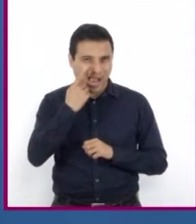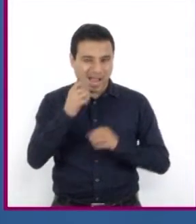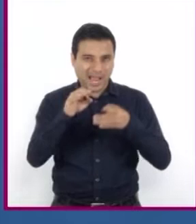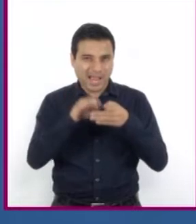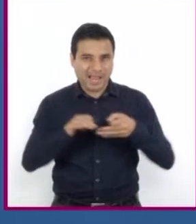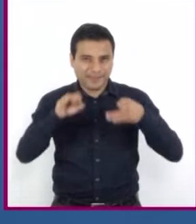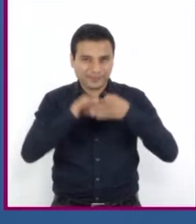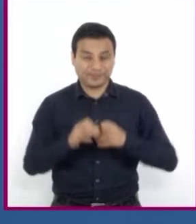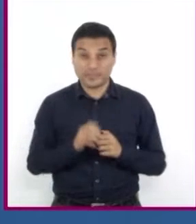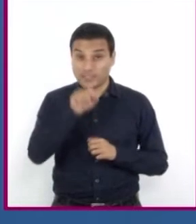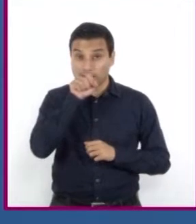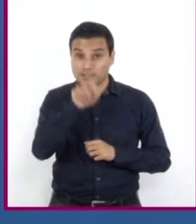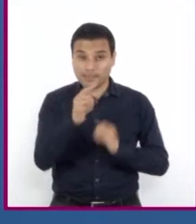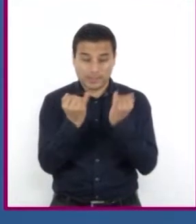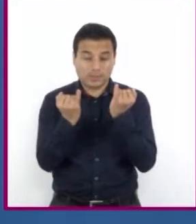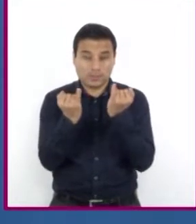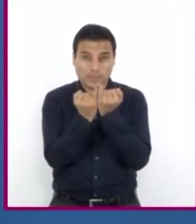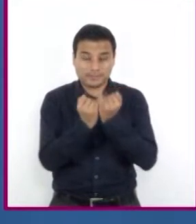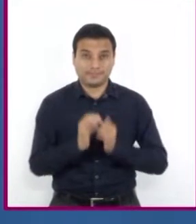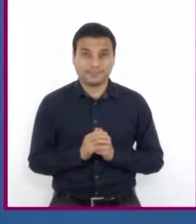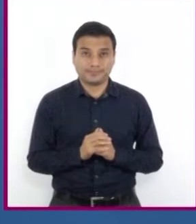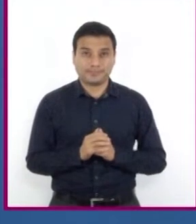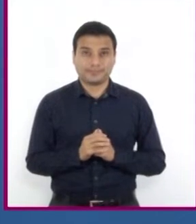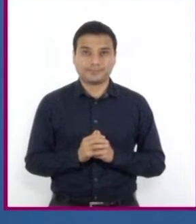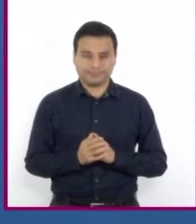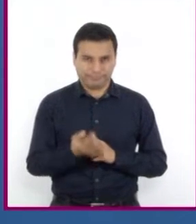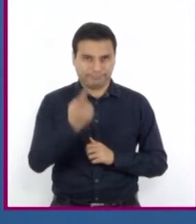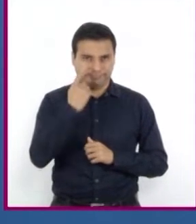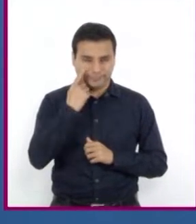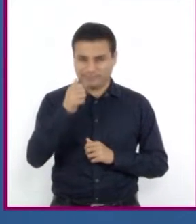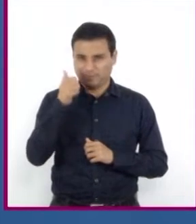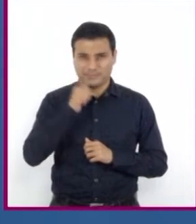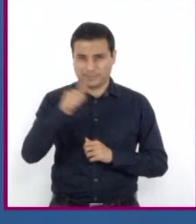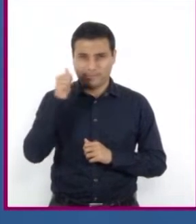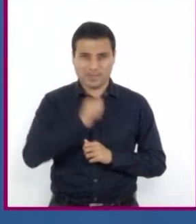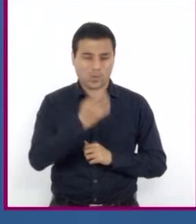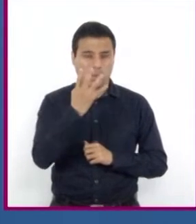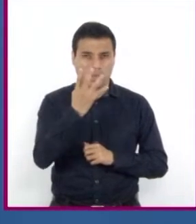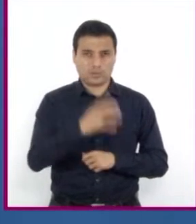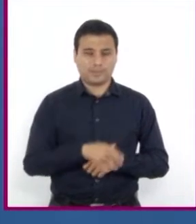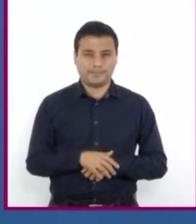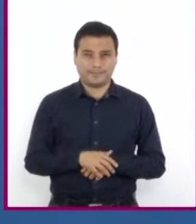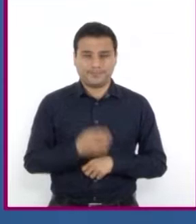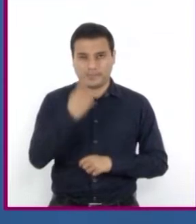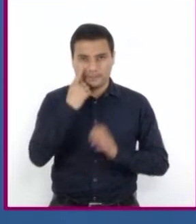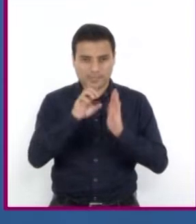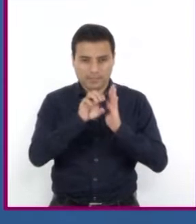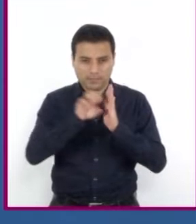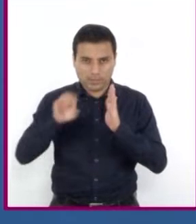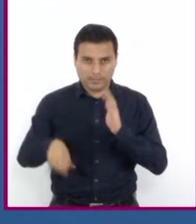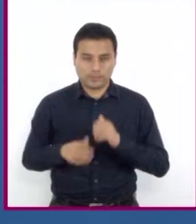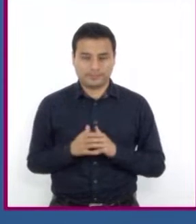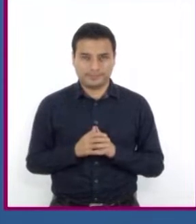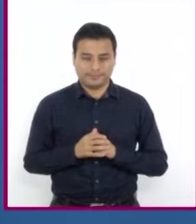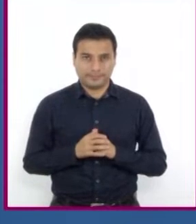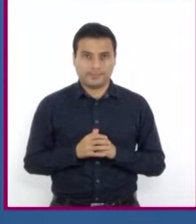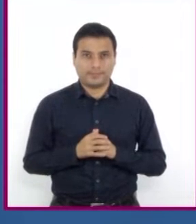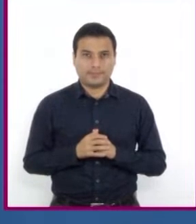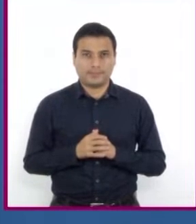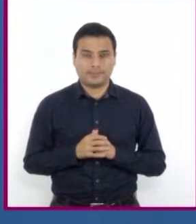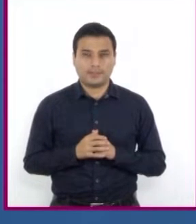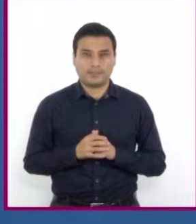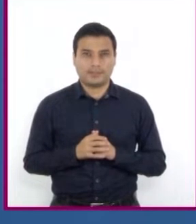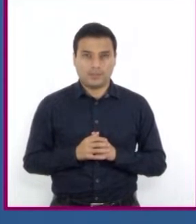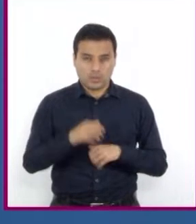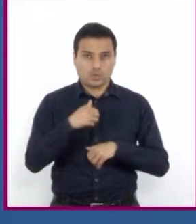nos indica la diferencia entre un término y otro. Por ejemplo, la diferencia del número de losetas del